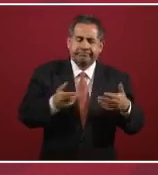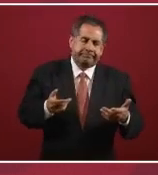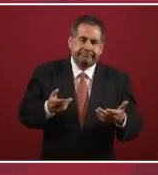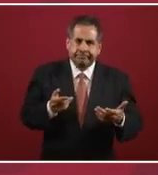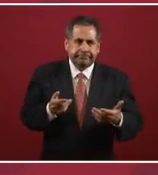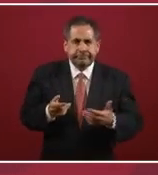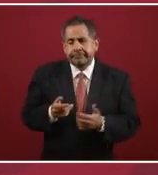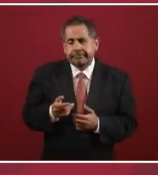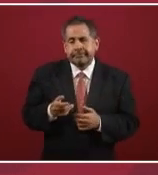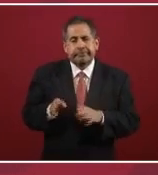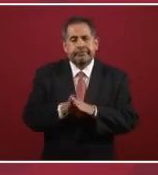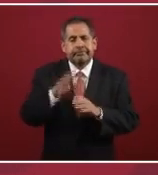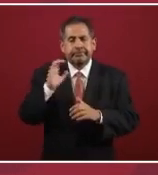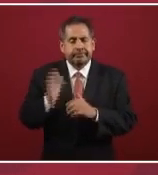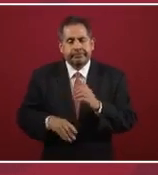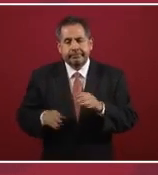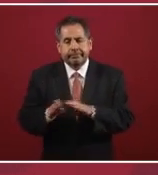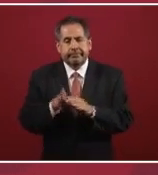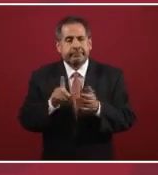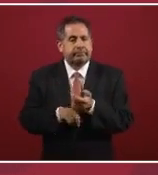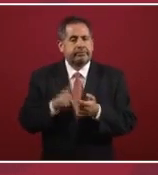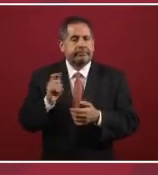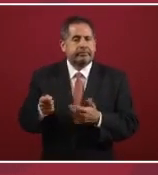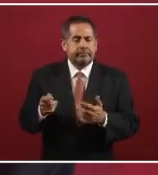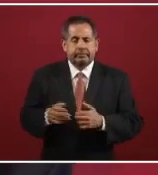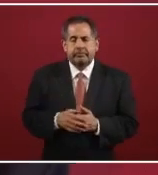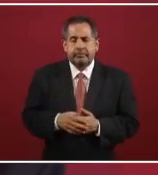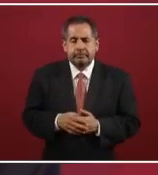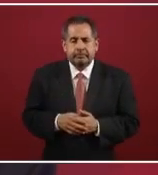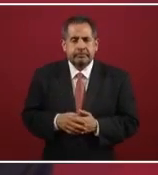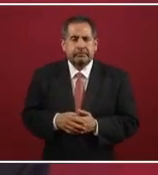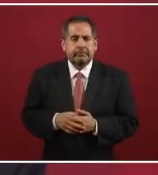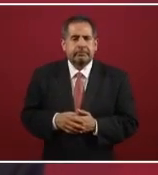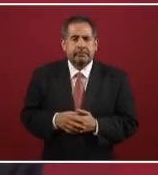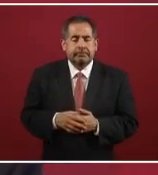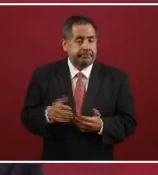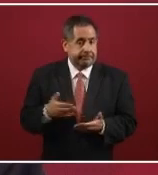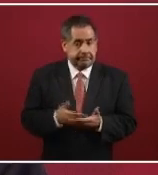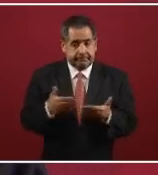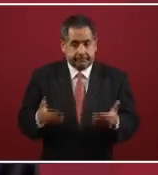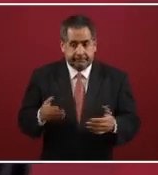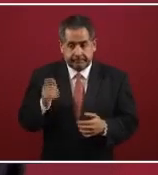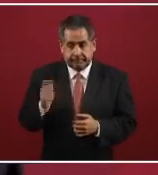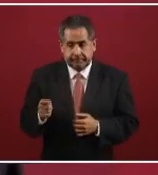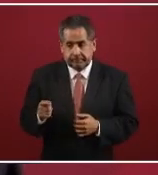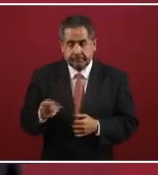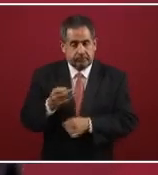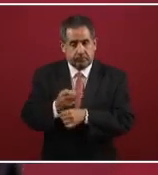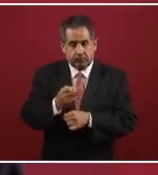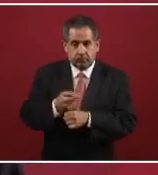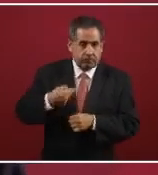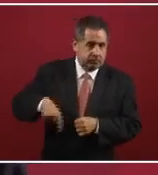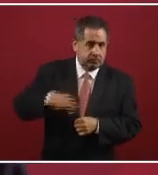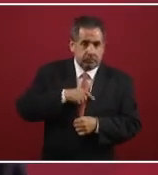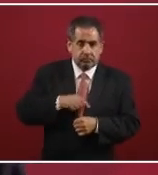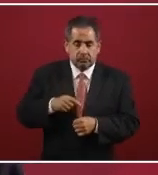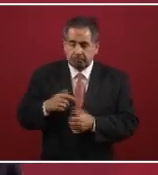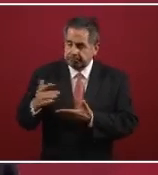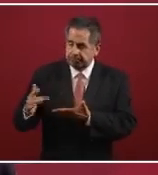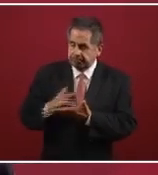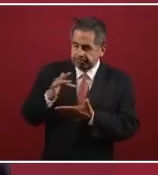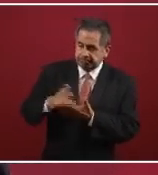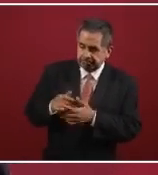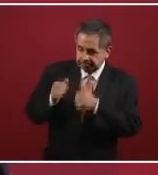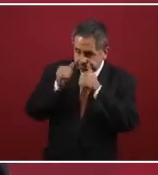que termino afortunadamente y ahora de nuevo nos estamos apoyando mucho